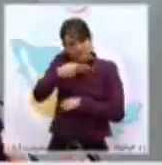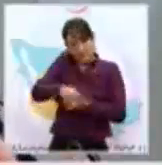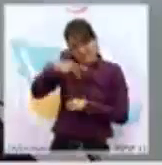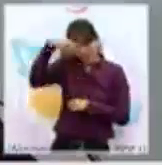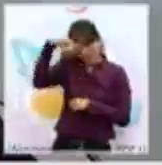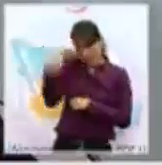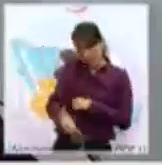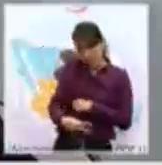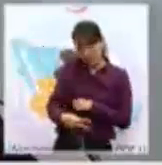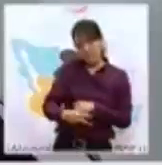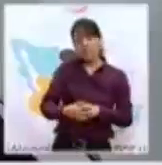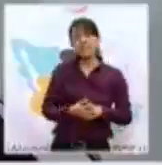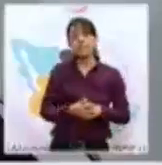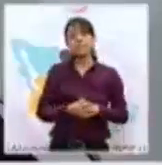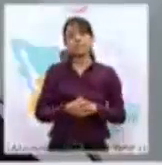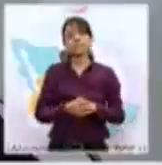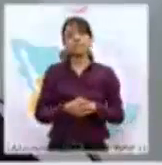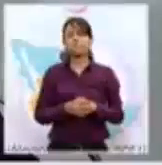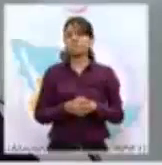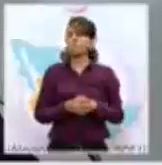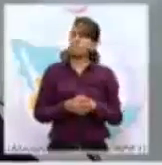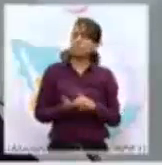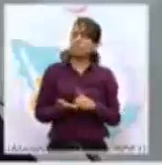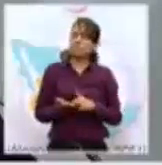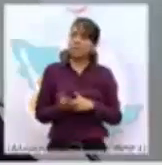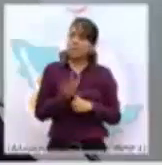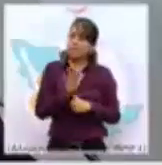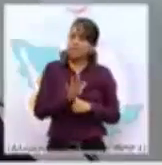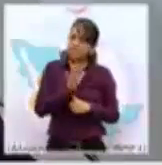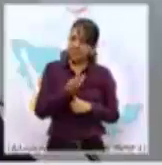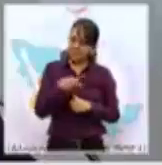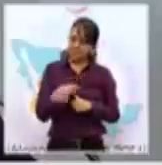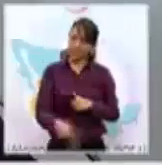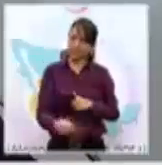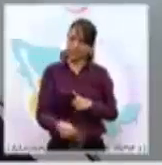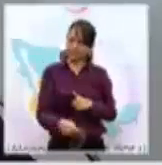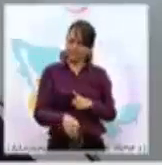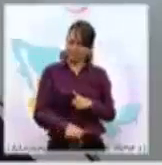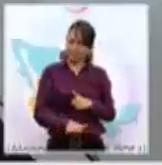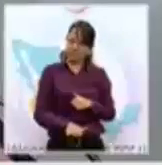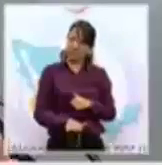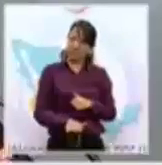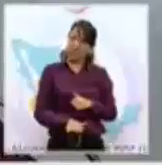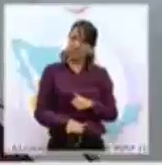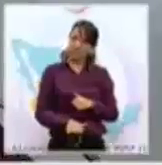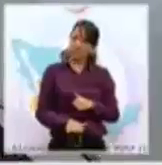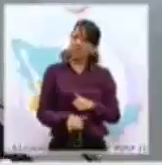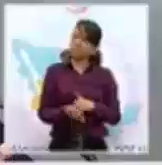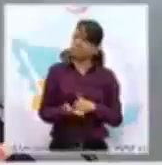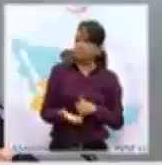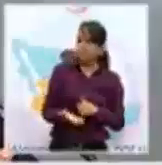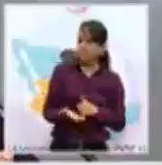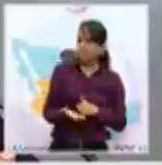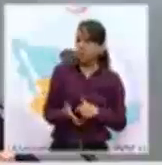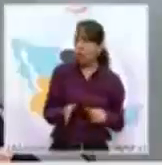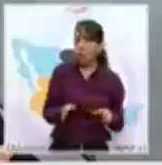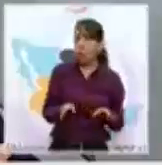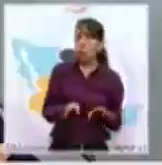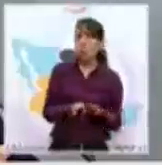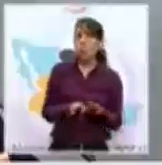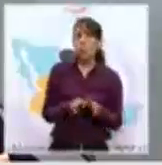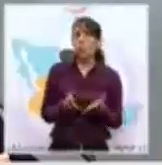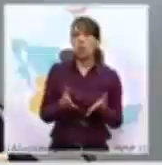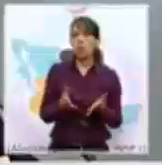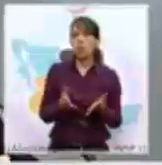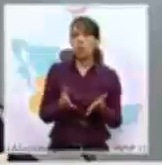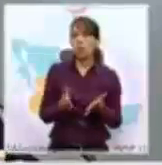que se haya reparado tampoco en el hecho de que nuestro sistema educativo enfatiza tampoco el